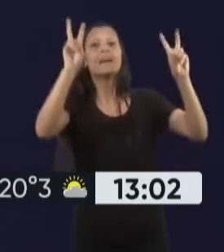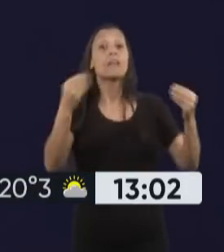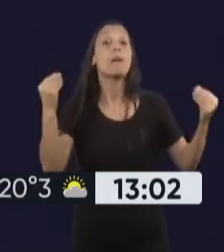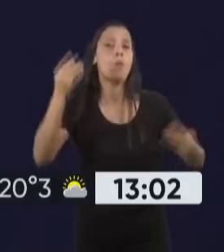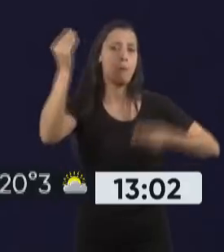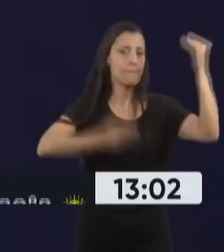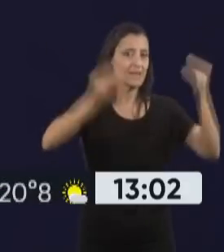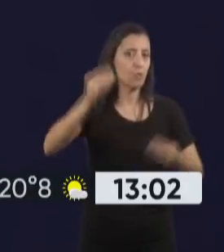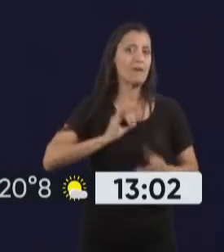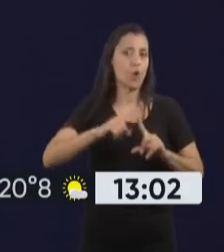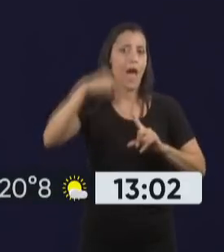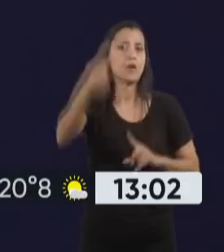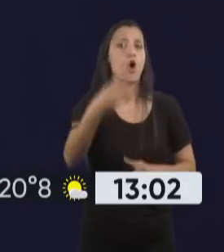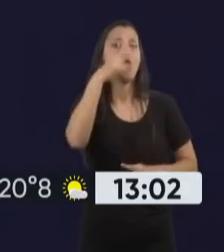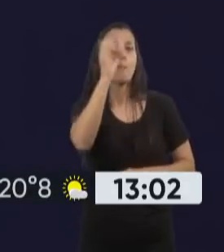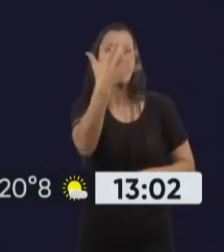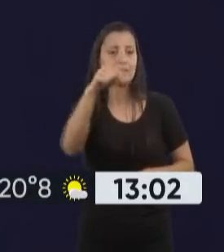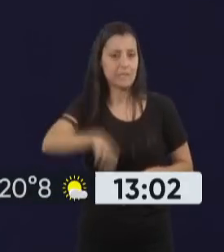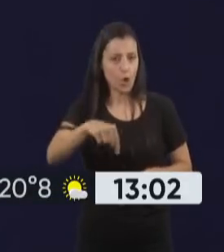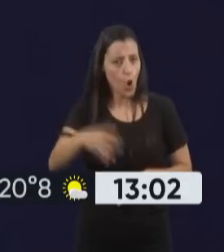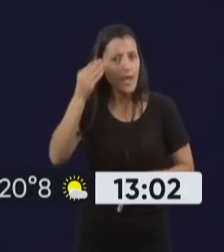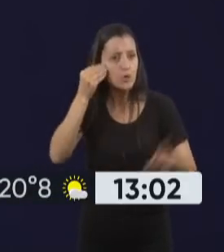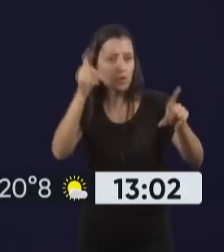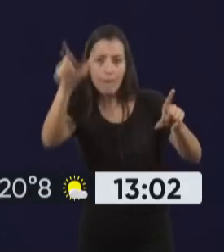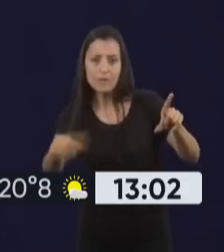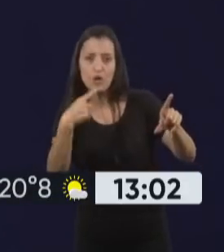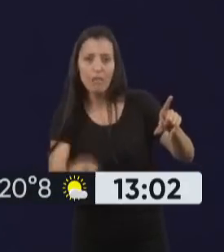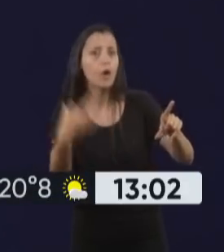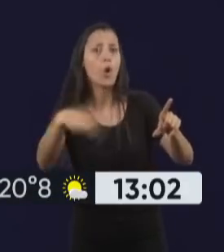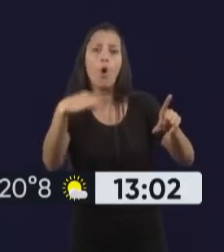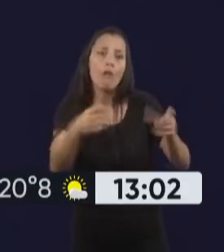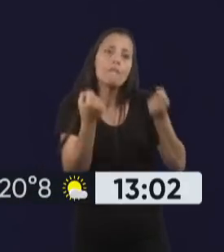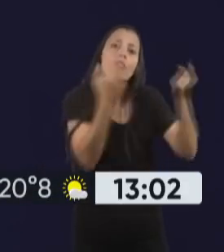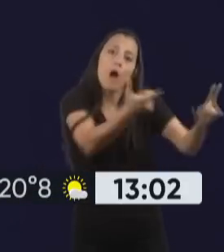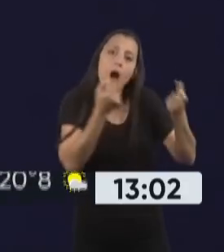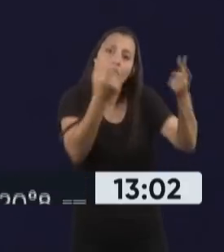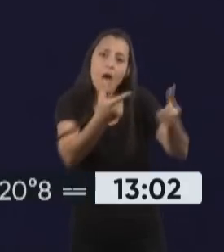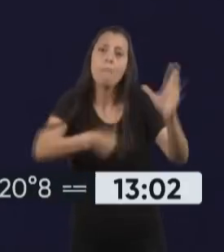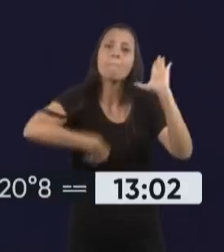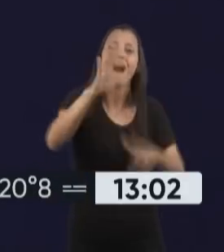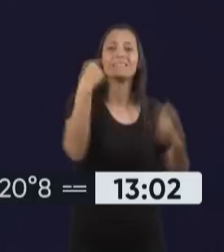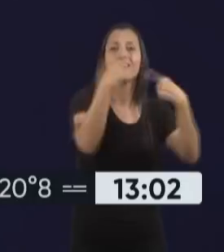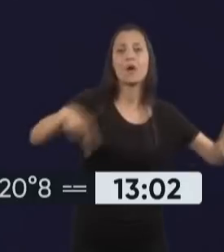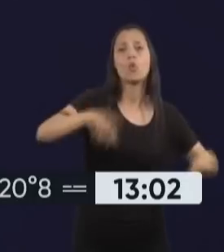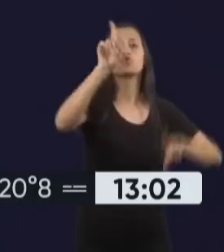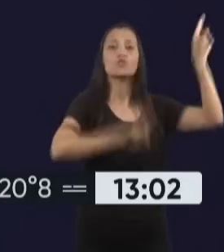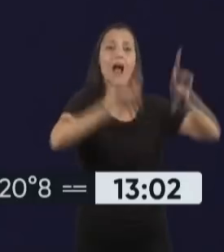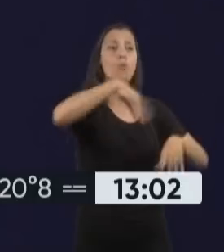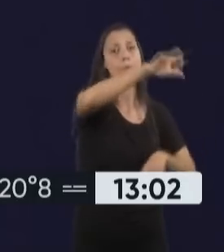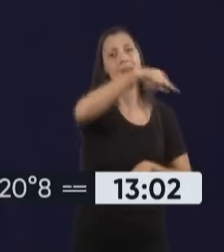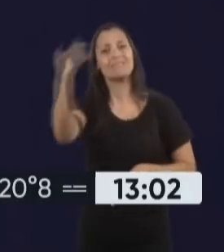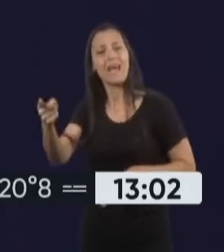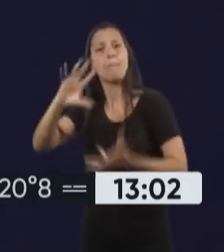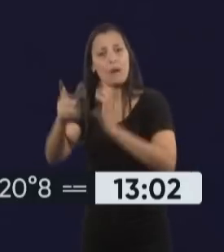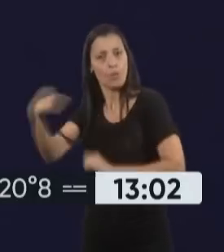2025. Hoy escuchaba a alguien por ahí que decía, bueno, hay que darle más recursos a determinado sector sin perjudicar a